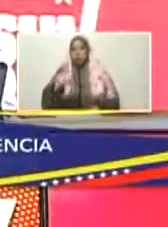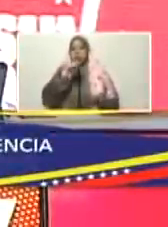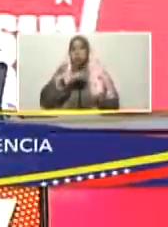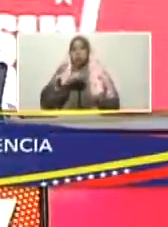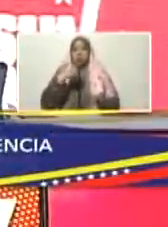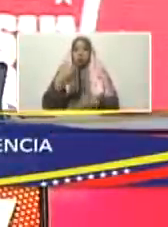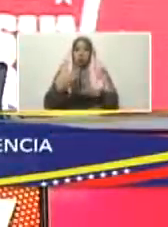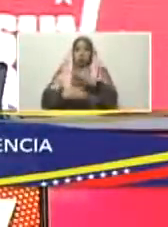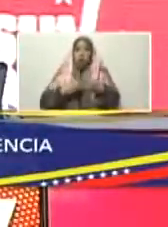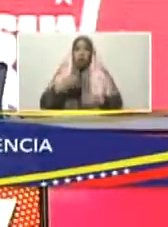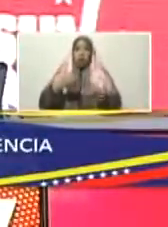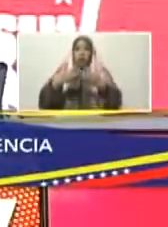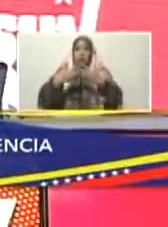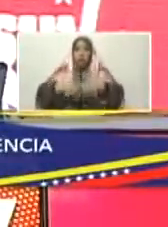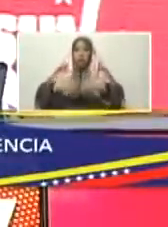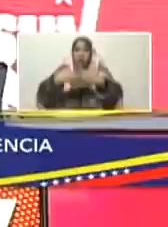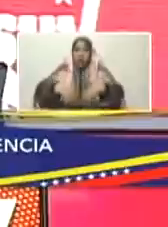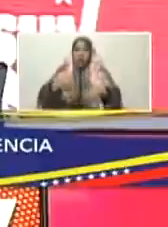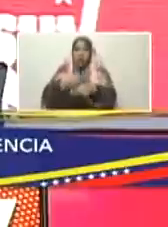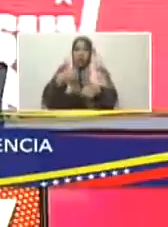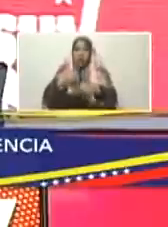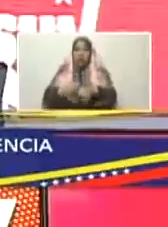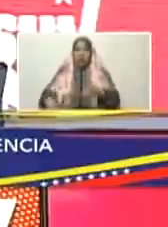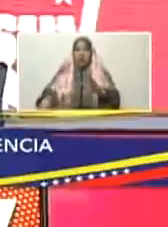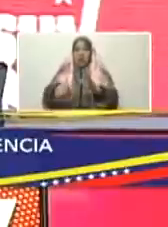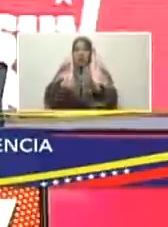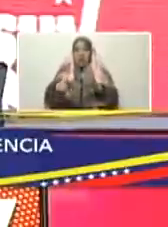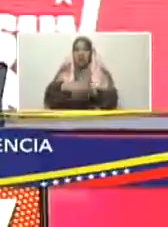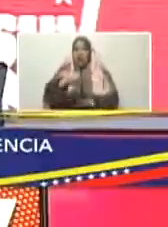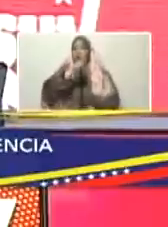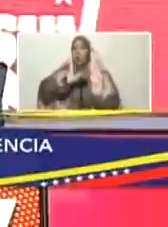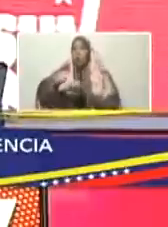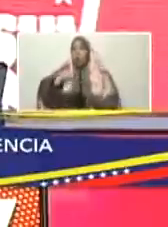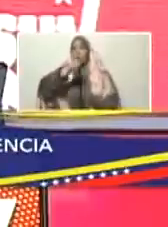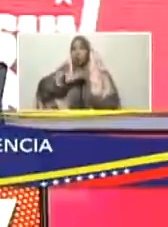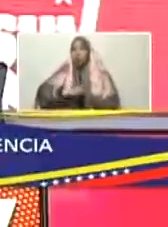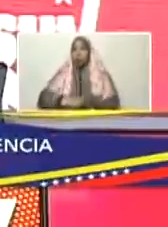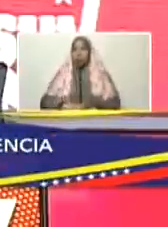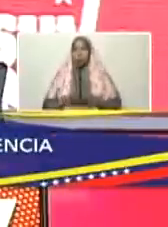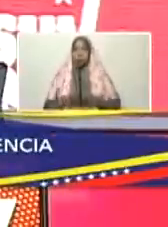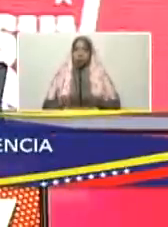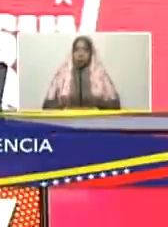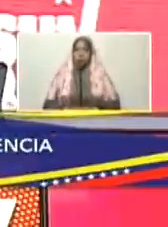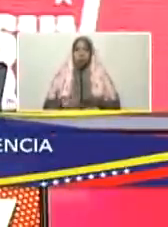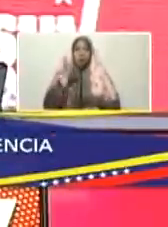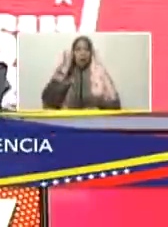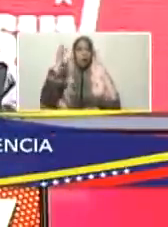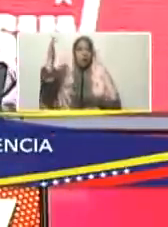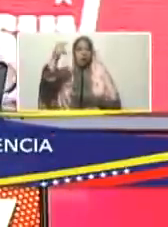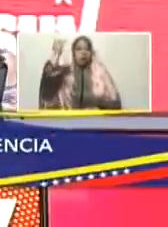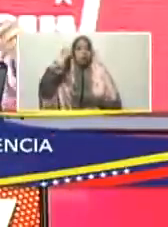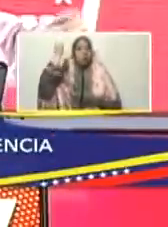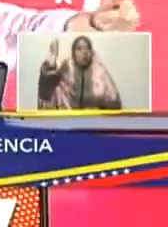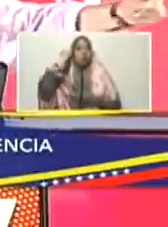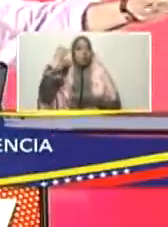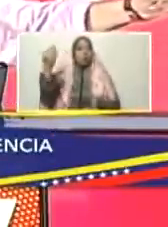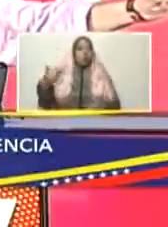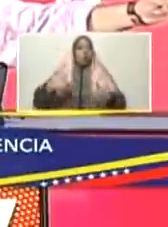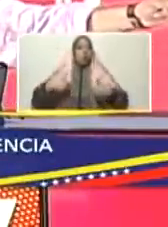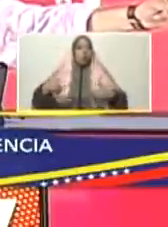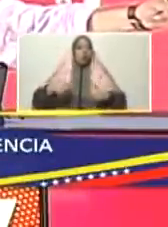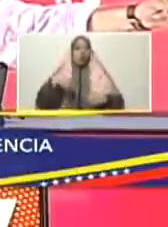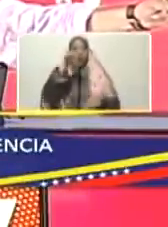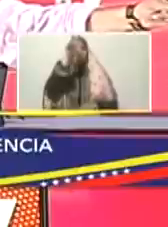fábrica en cada liceo resistencia resistencia creadora creativa resistir a las agresiones